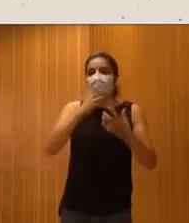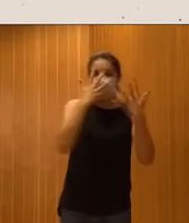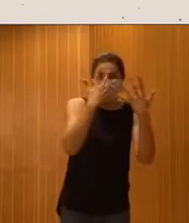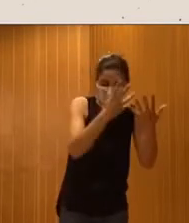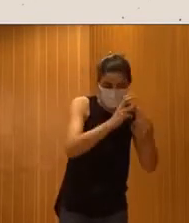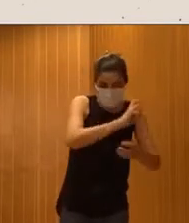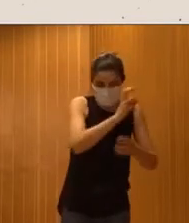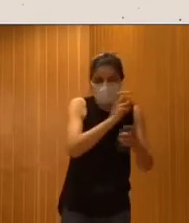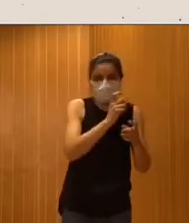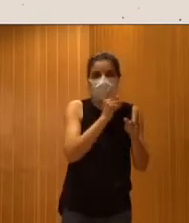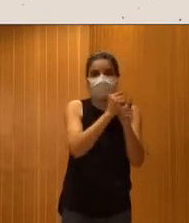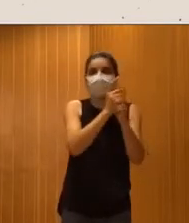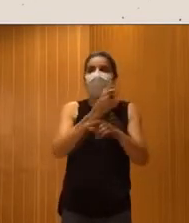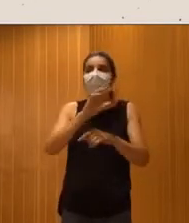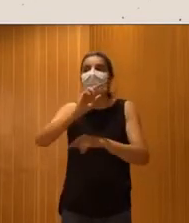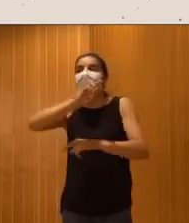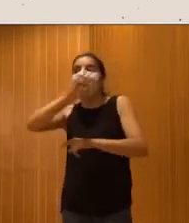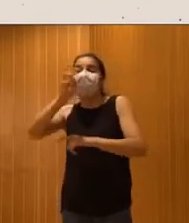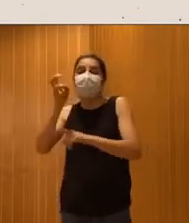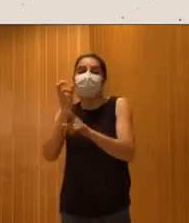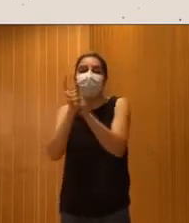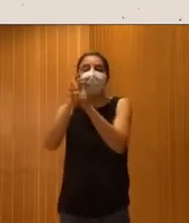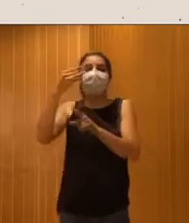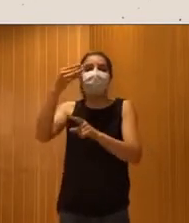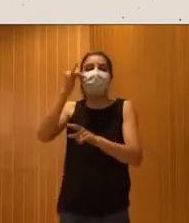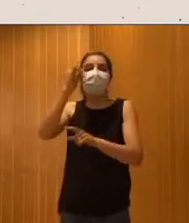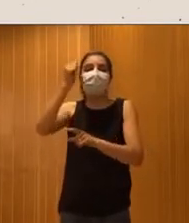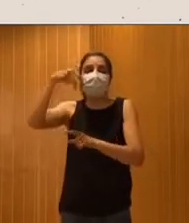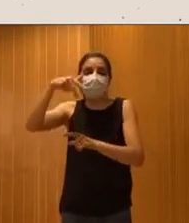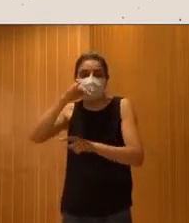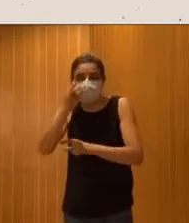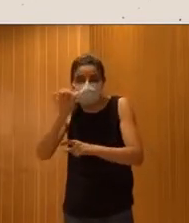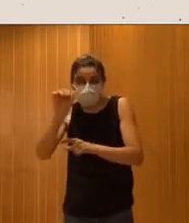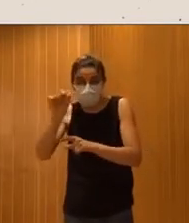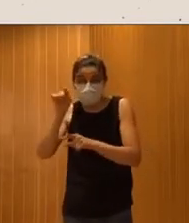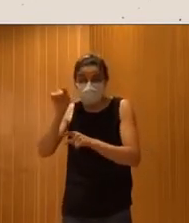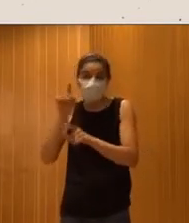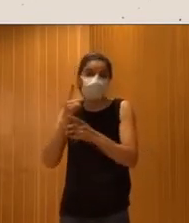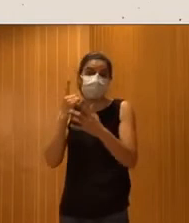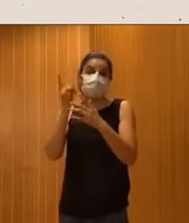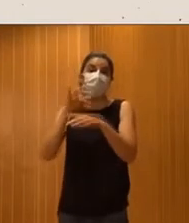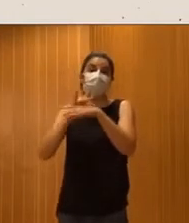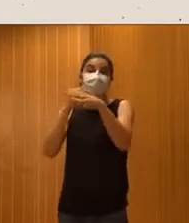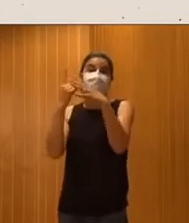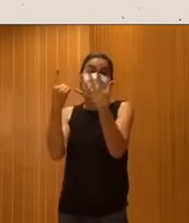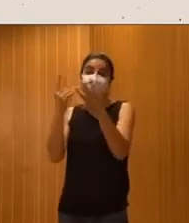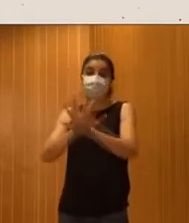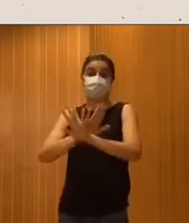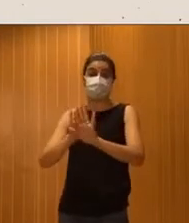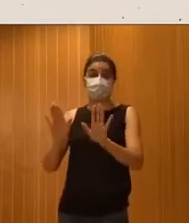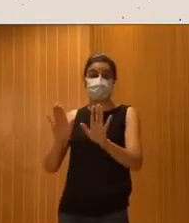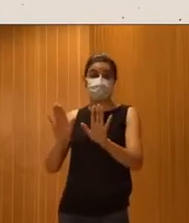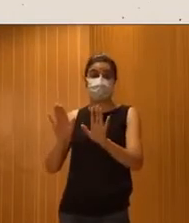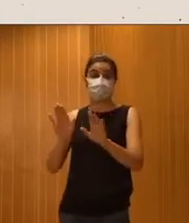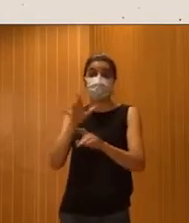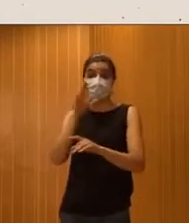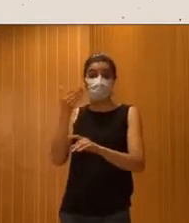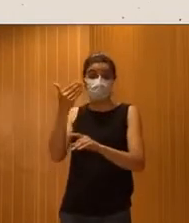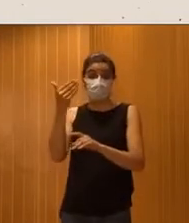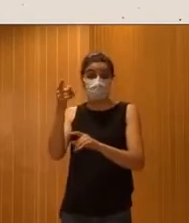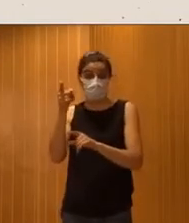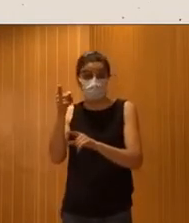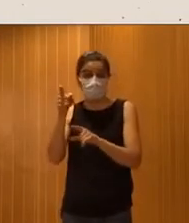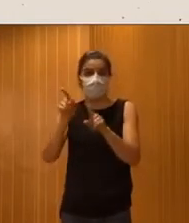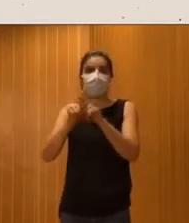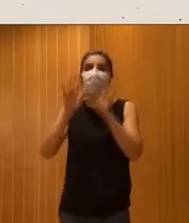anticolinesterólicos 10, benzodiazepinas tan solo 6. Es muy curioso, es muy llamativo, ¿no?, el tema de las benzodiazepinas, porque claro, las benzodiazepinas, sobre